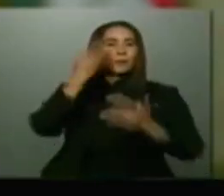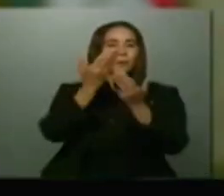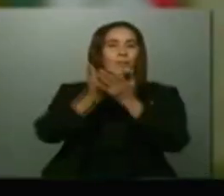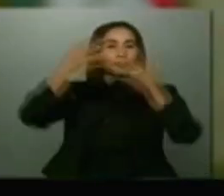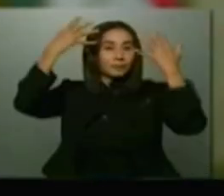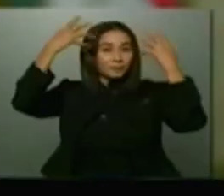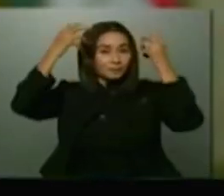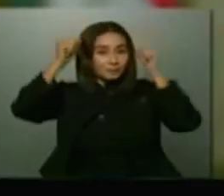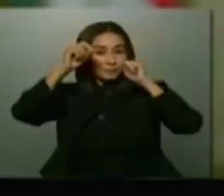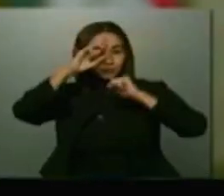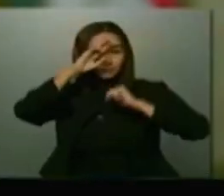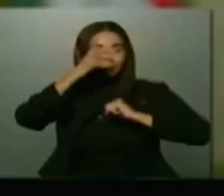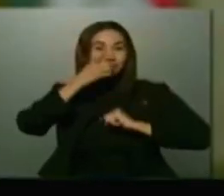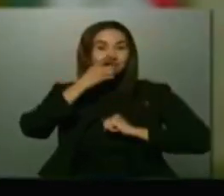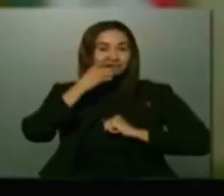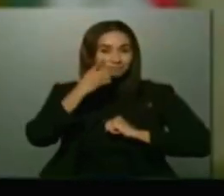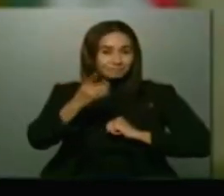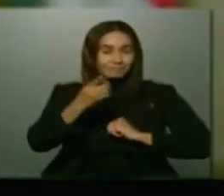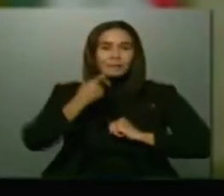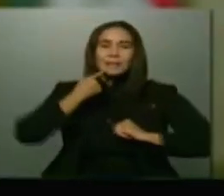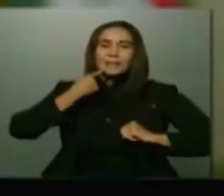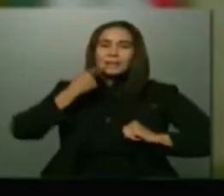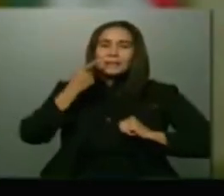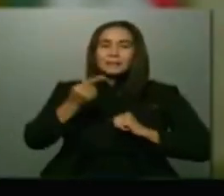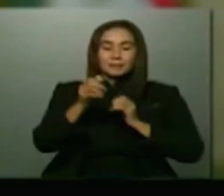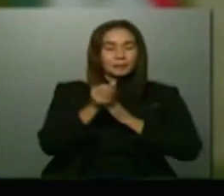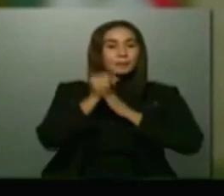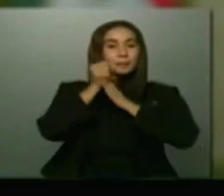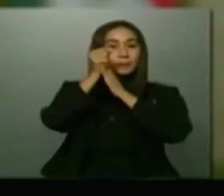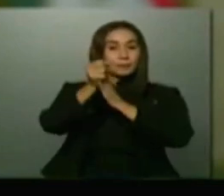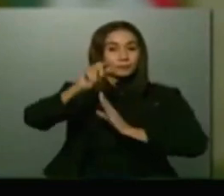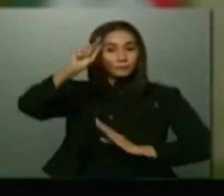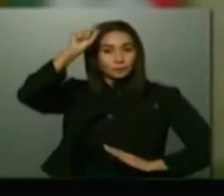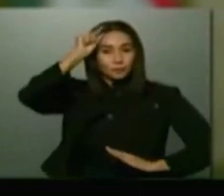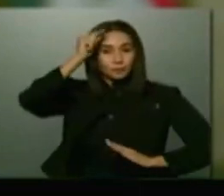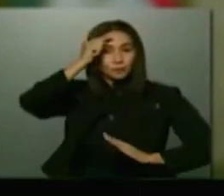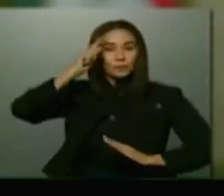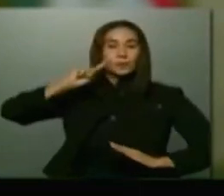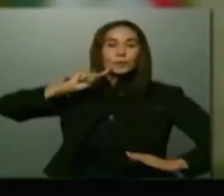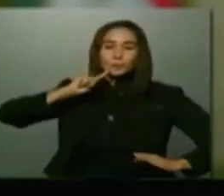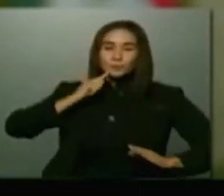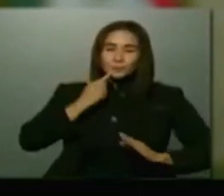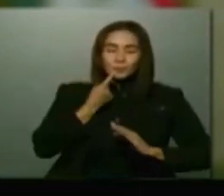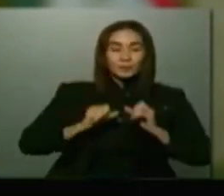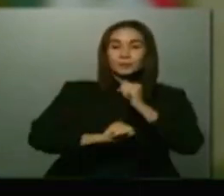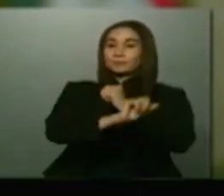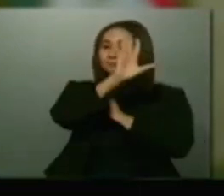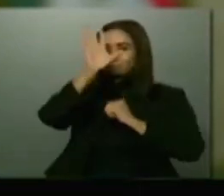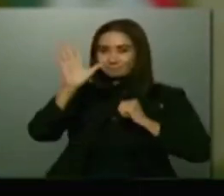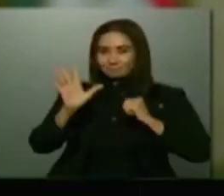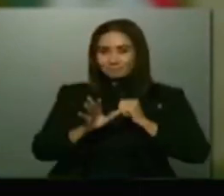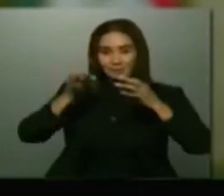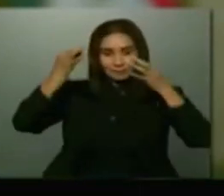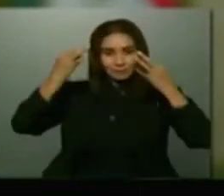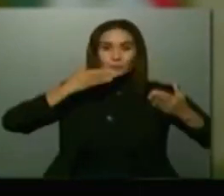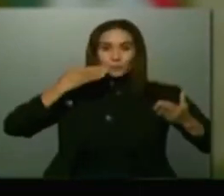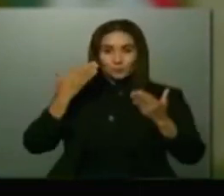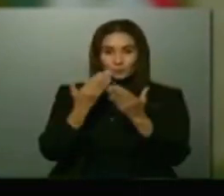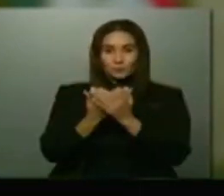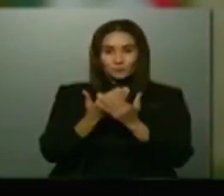Cuando llegué a la presidencia de la República, les dije que encabezaría una gestión de gobierno honesta, transparente y